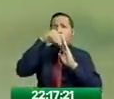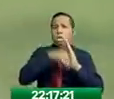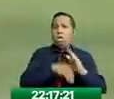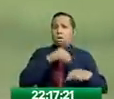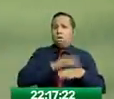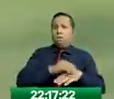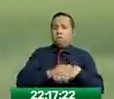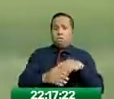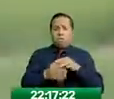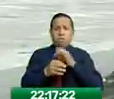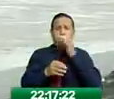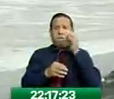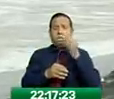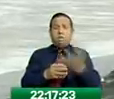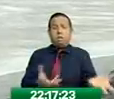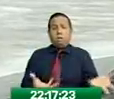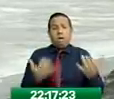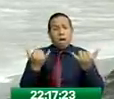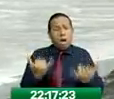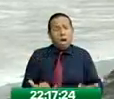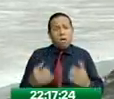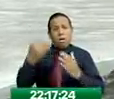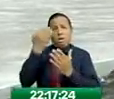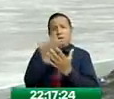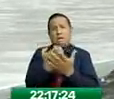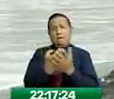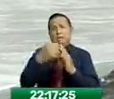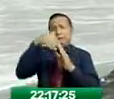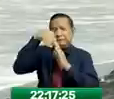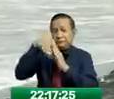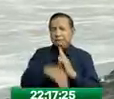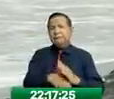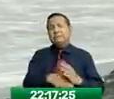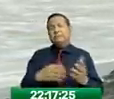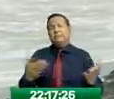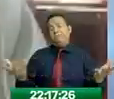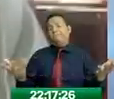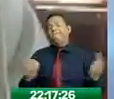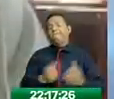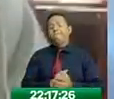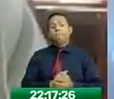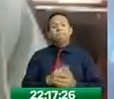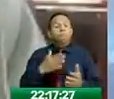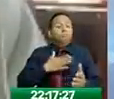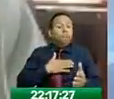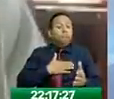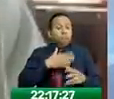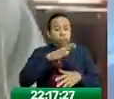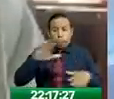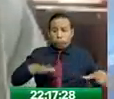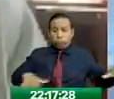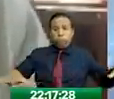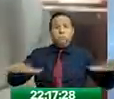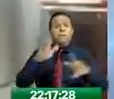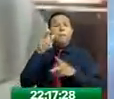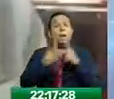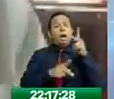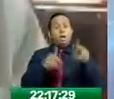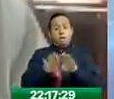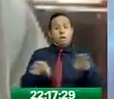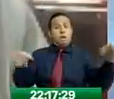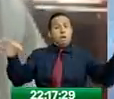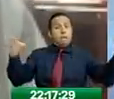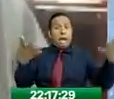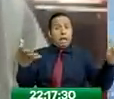genera más inconvenientes que el fuerte del cantón esté cerrado. Nuestras playas no están reaperturadas. Lo único que